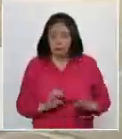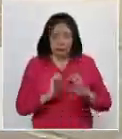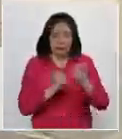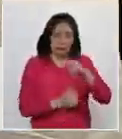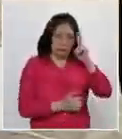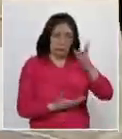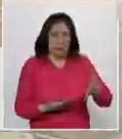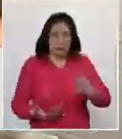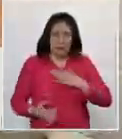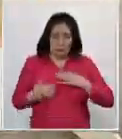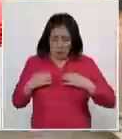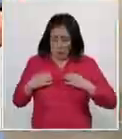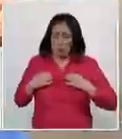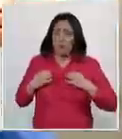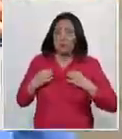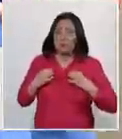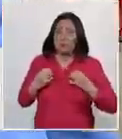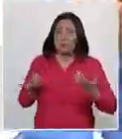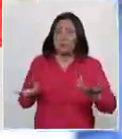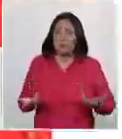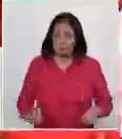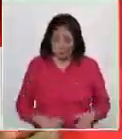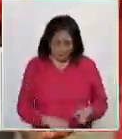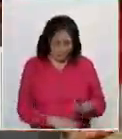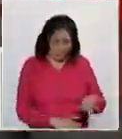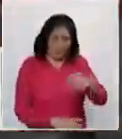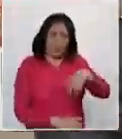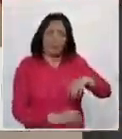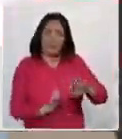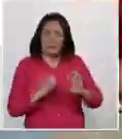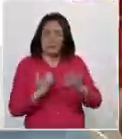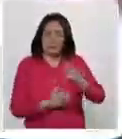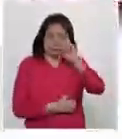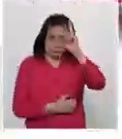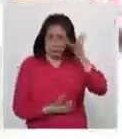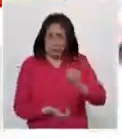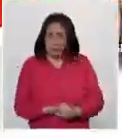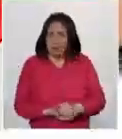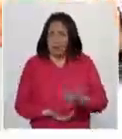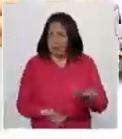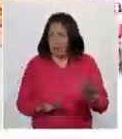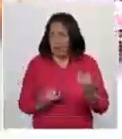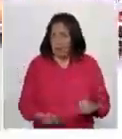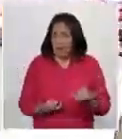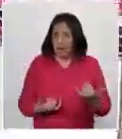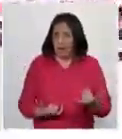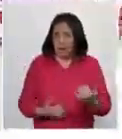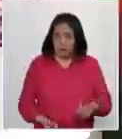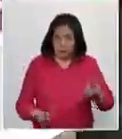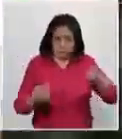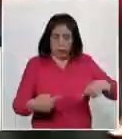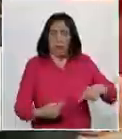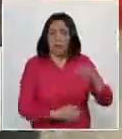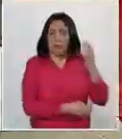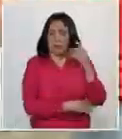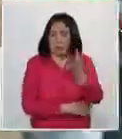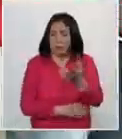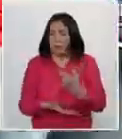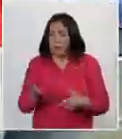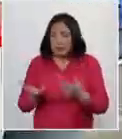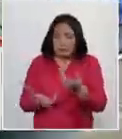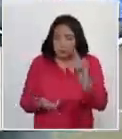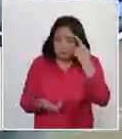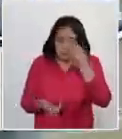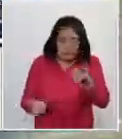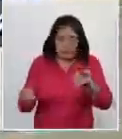portando orgullosamente la camiseta de la selección nacional, que justamente hoy se va a enfrentar a Colombia. Caballero, la expectativa